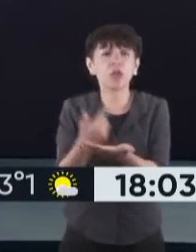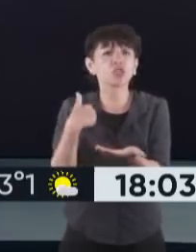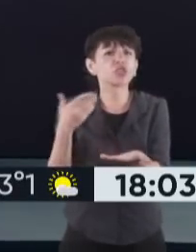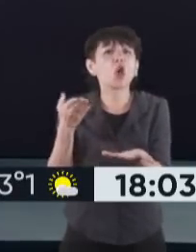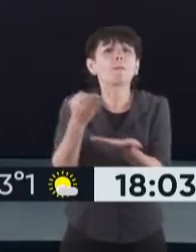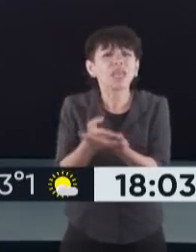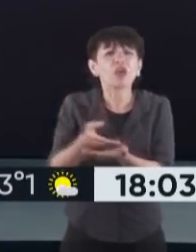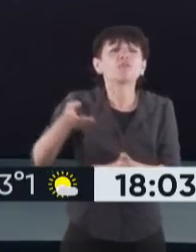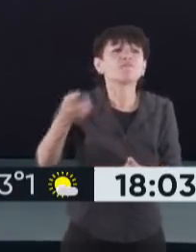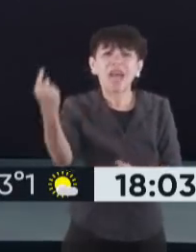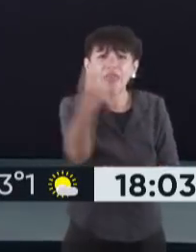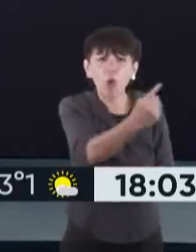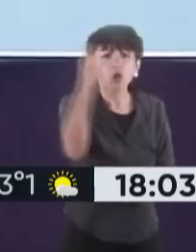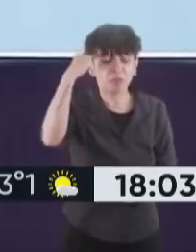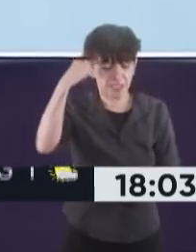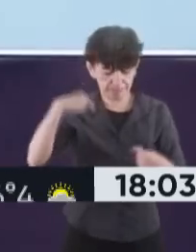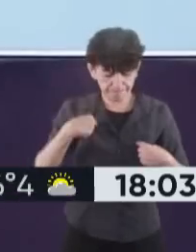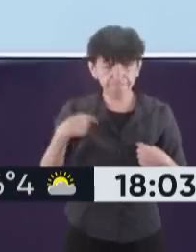creamos en nosotros.